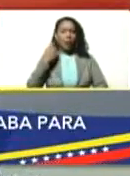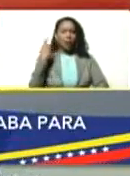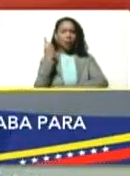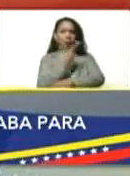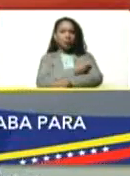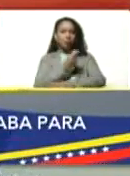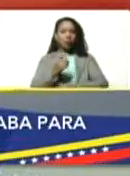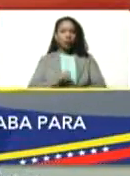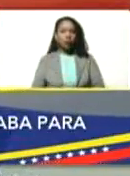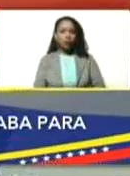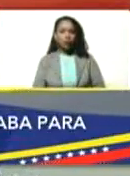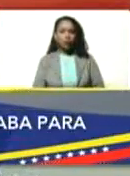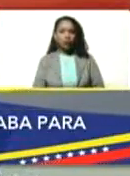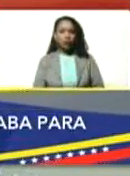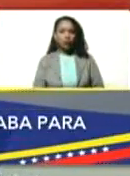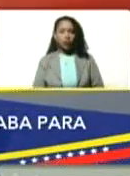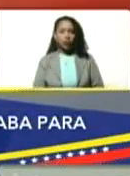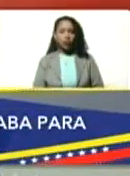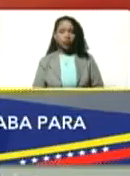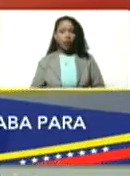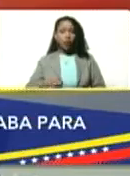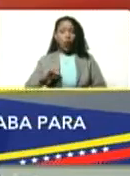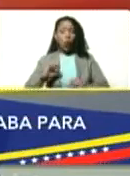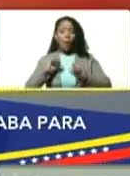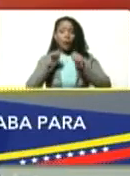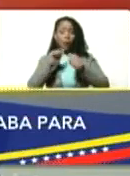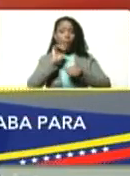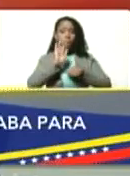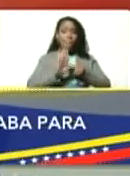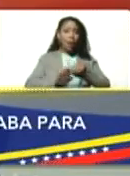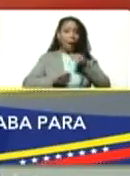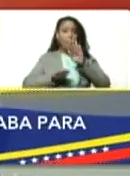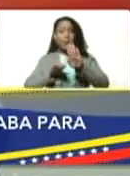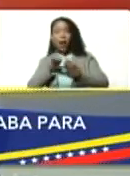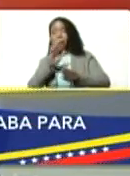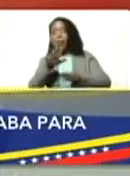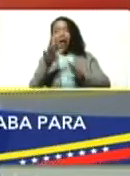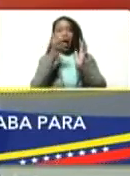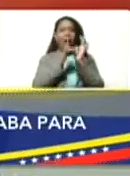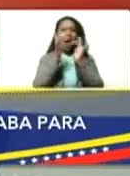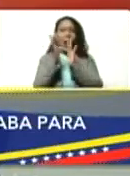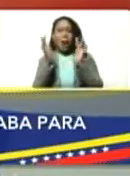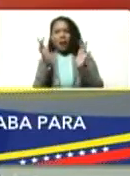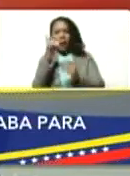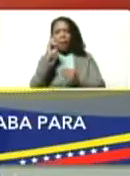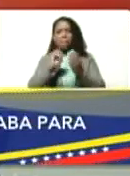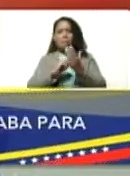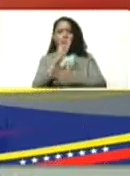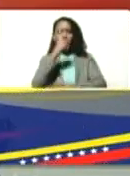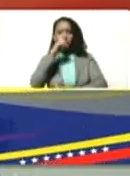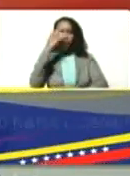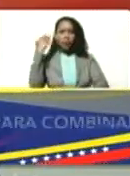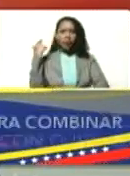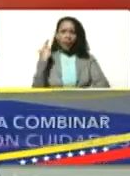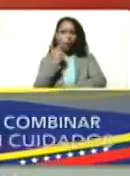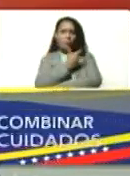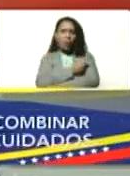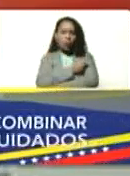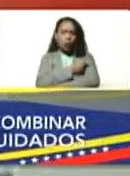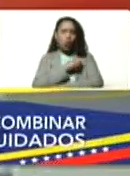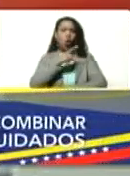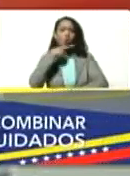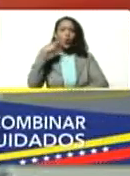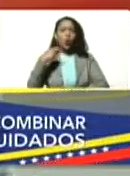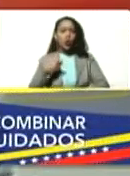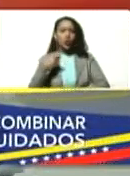vacunación. Cuando empezamos paso a paso, por allá por abril, mayo del año pasado, a vacunar con la vacuna